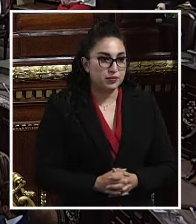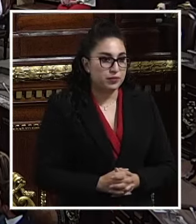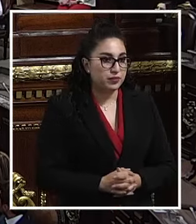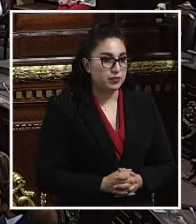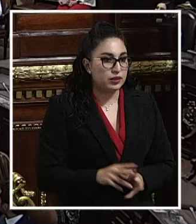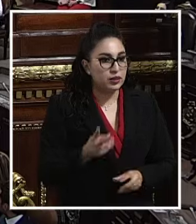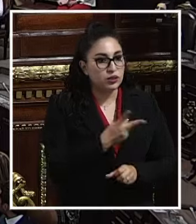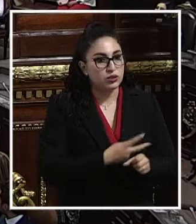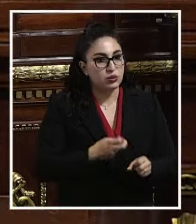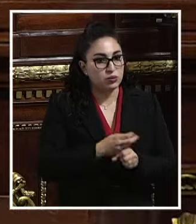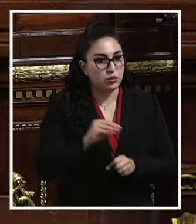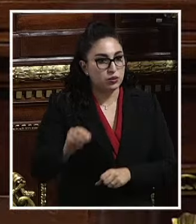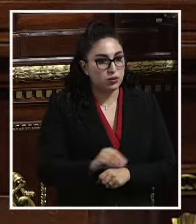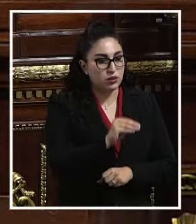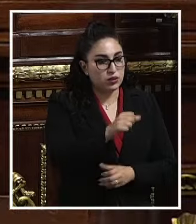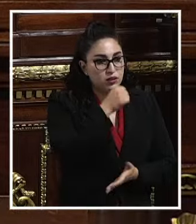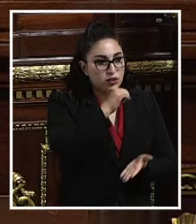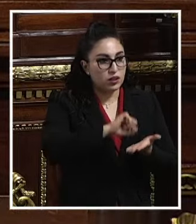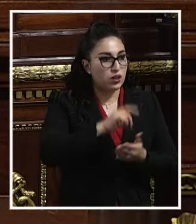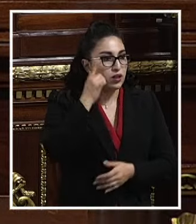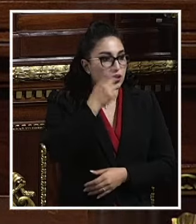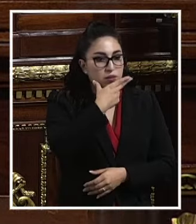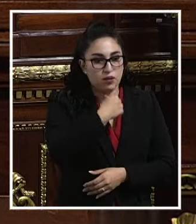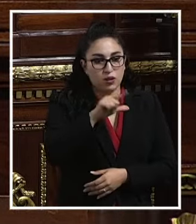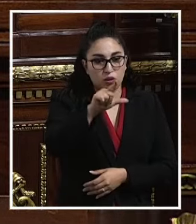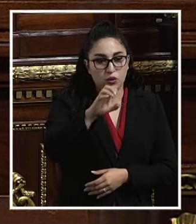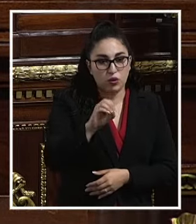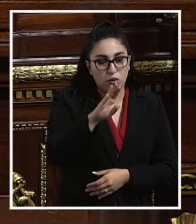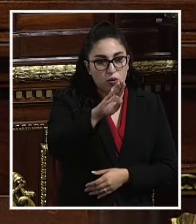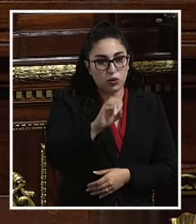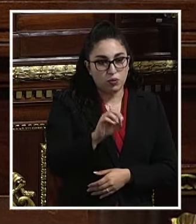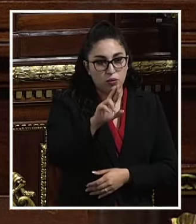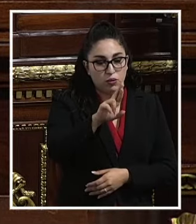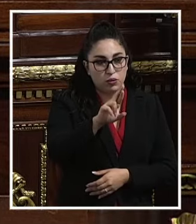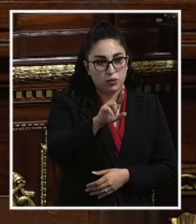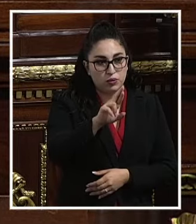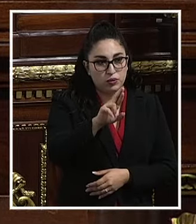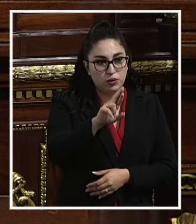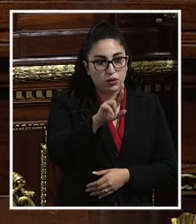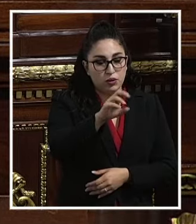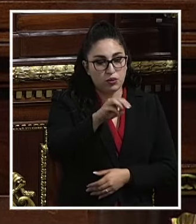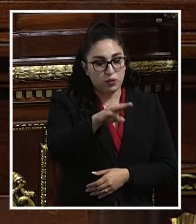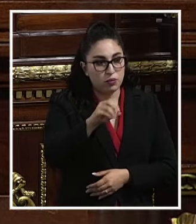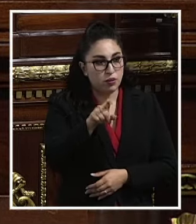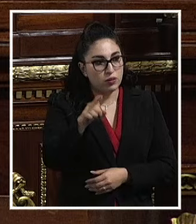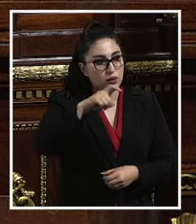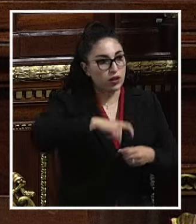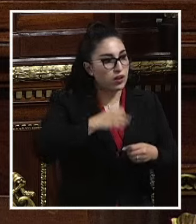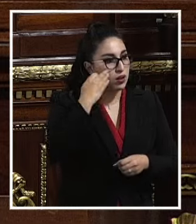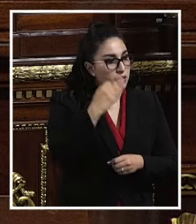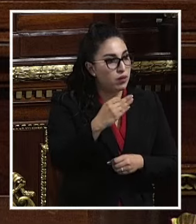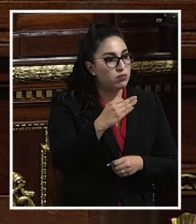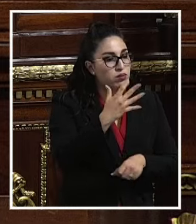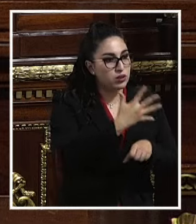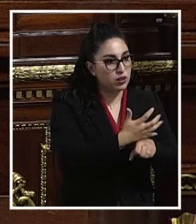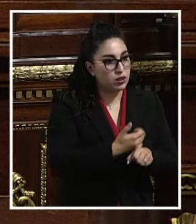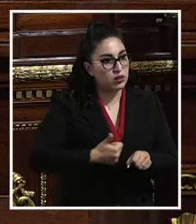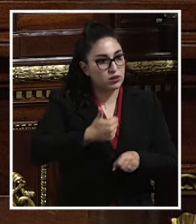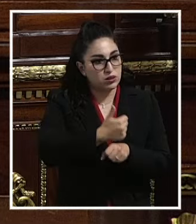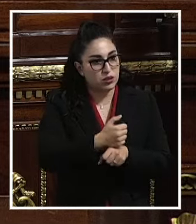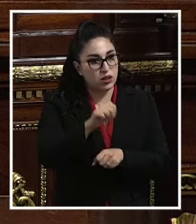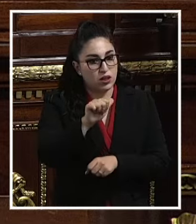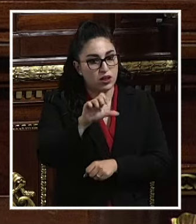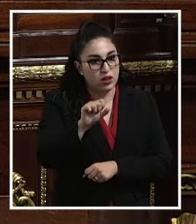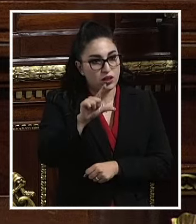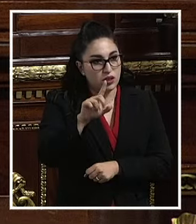Segundo secretario, diputado Víctor Hugo Romo de Vivar Guerra, quien formó parte de la quinta y séptima legislaturas de la